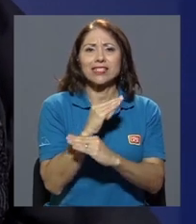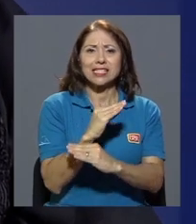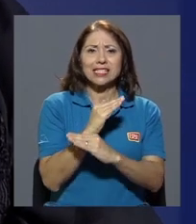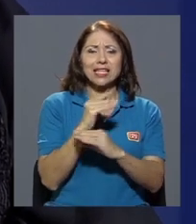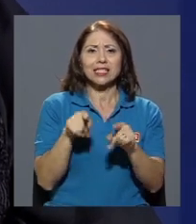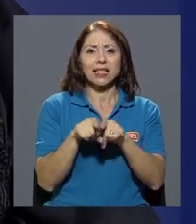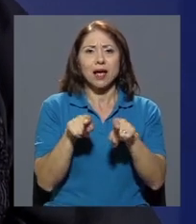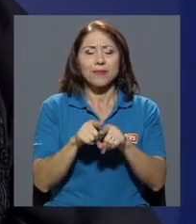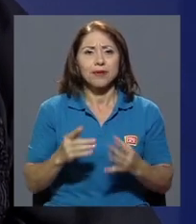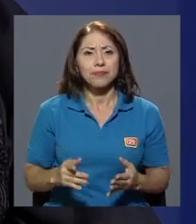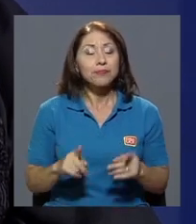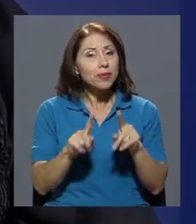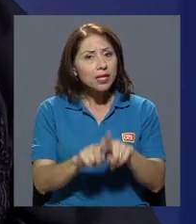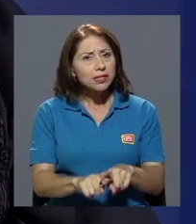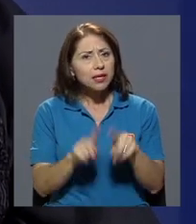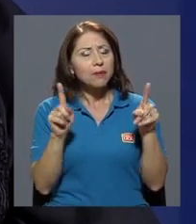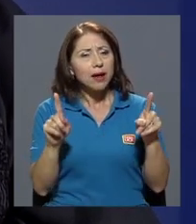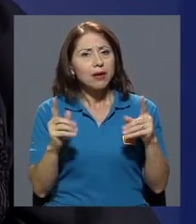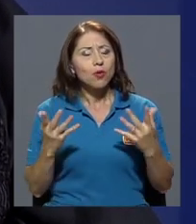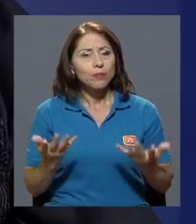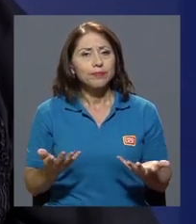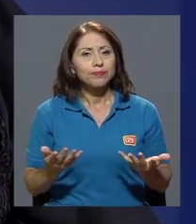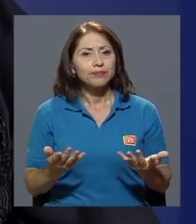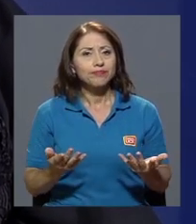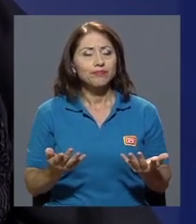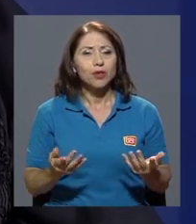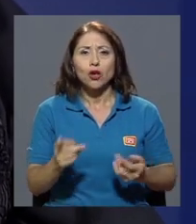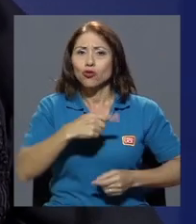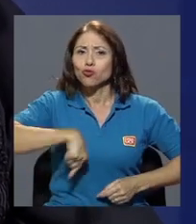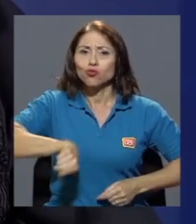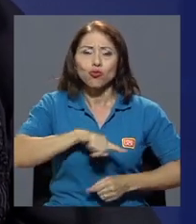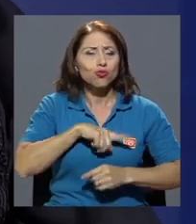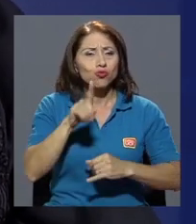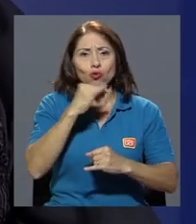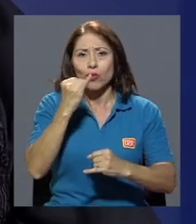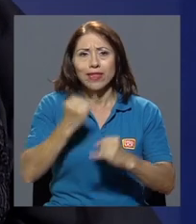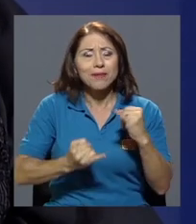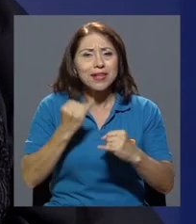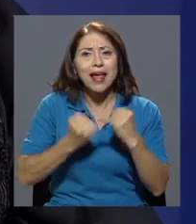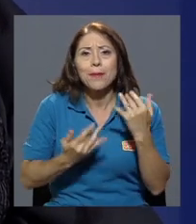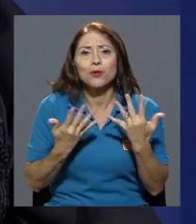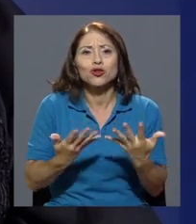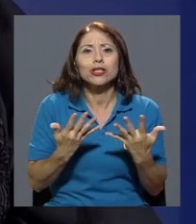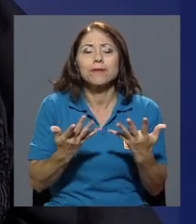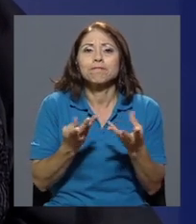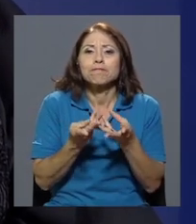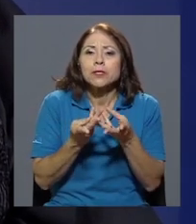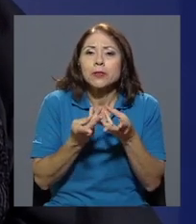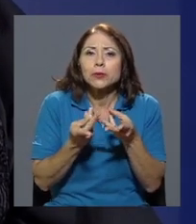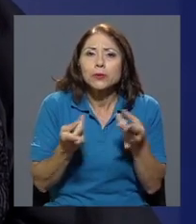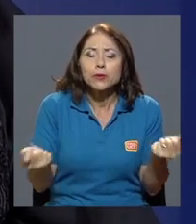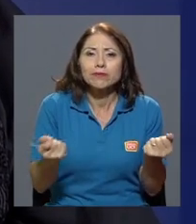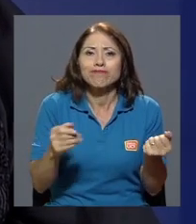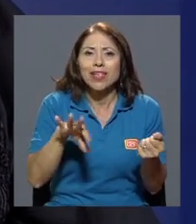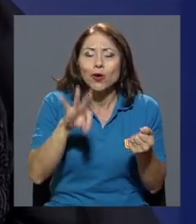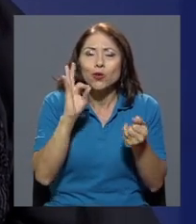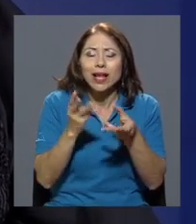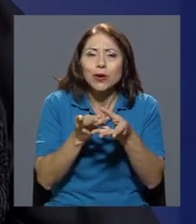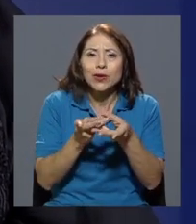también. Y sin embargo, digamos, no terminamos de encontrar una salida